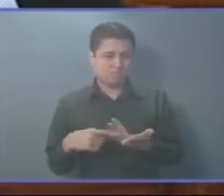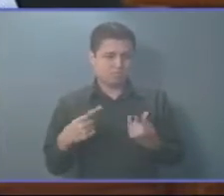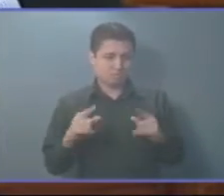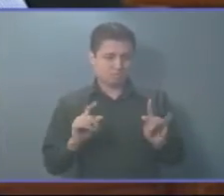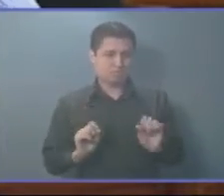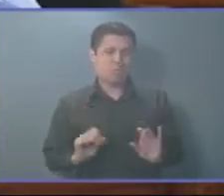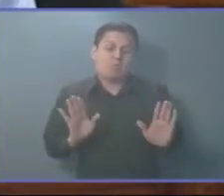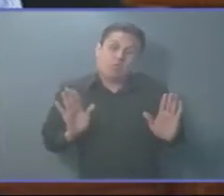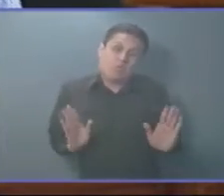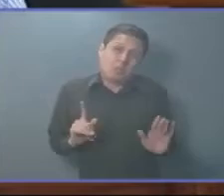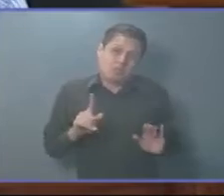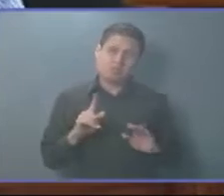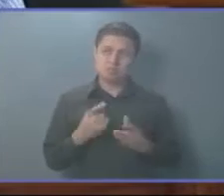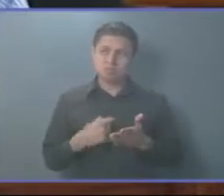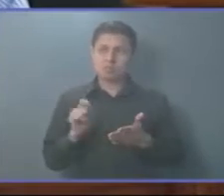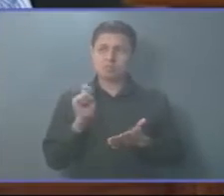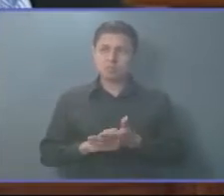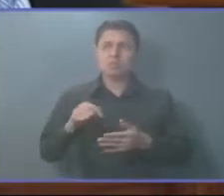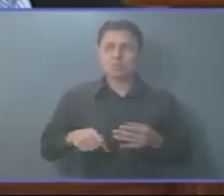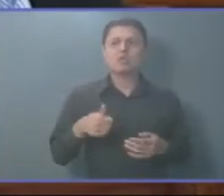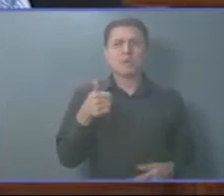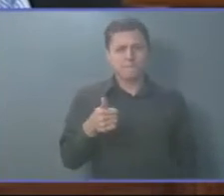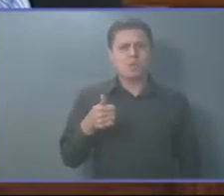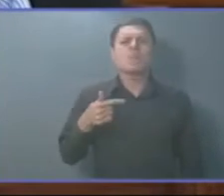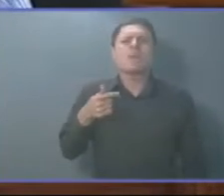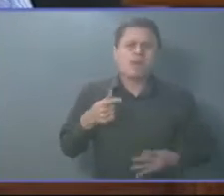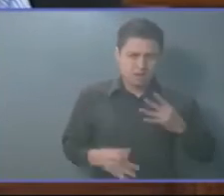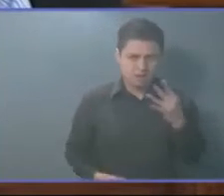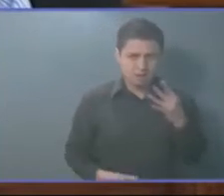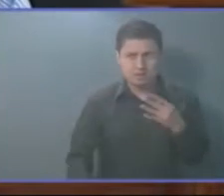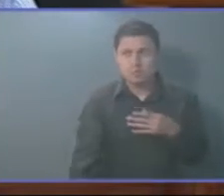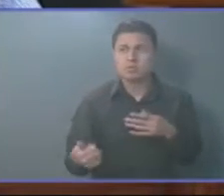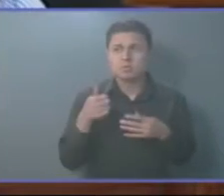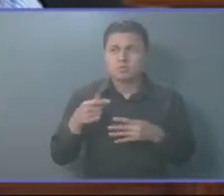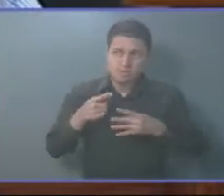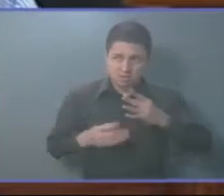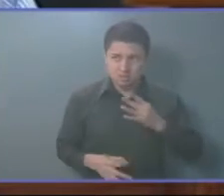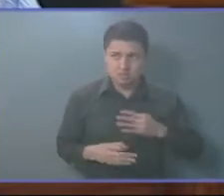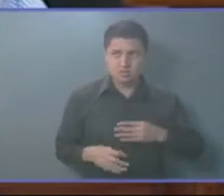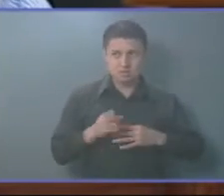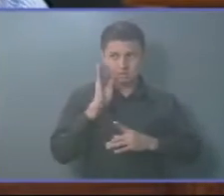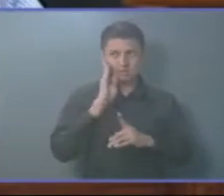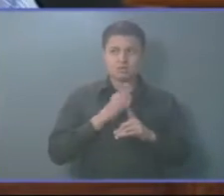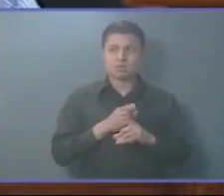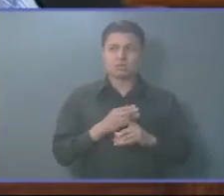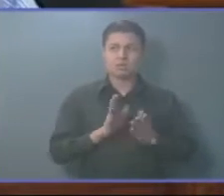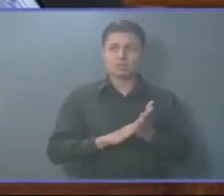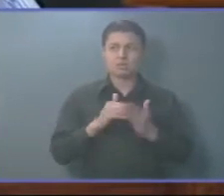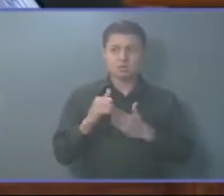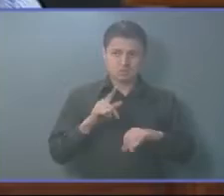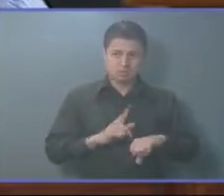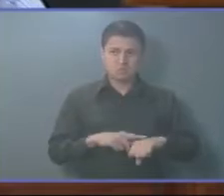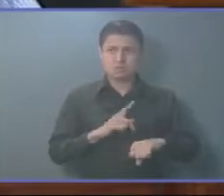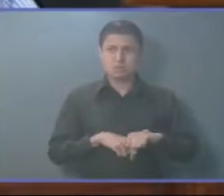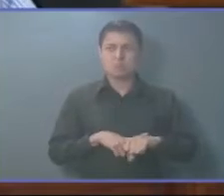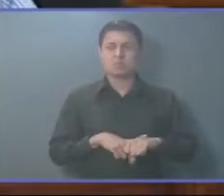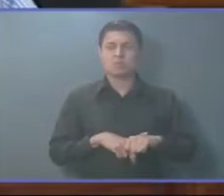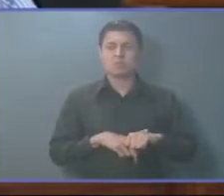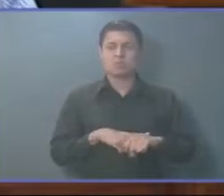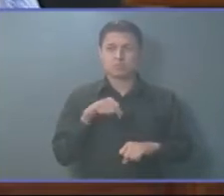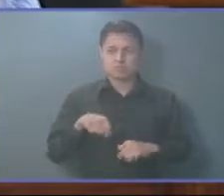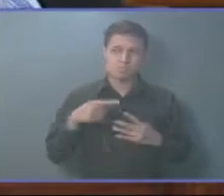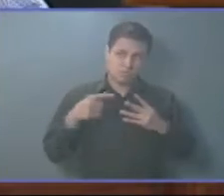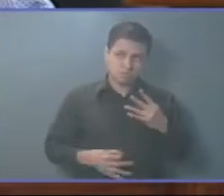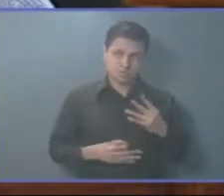no, sanciónela porque esta es una buena ley. Es una ley, es una hoja de ruta, es un plan que se da en esta